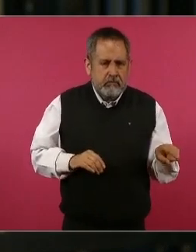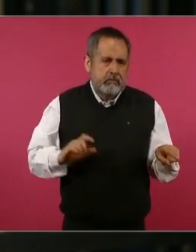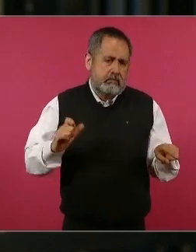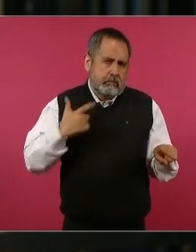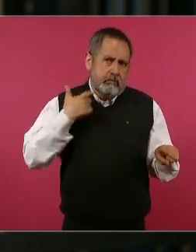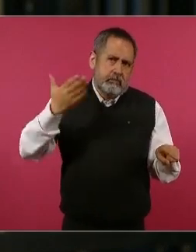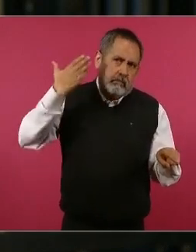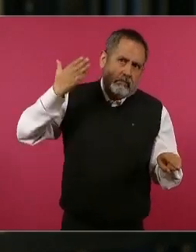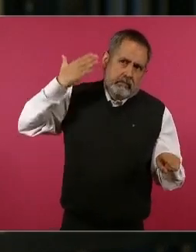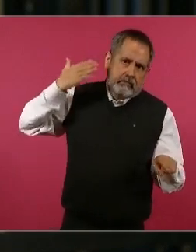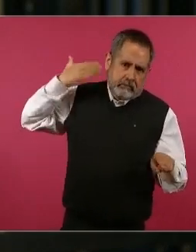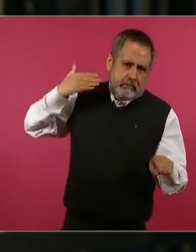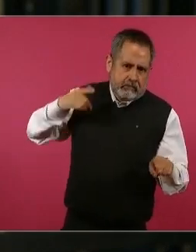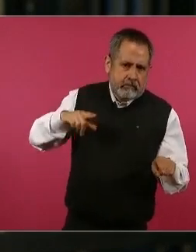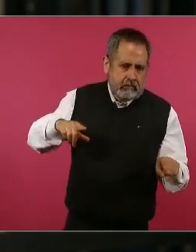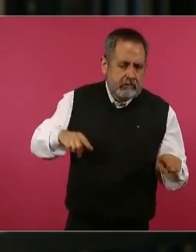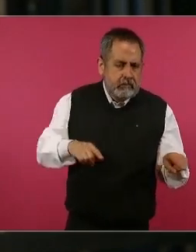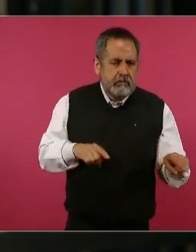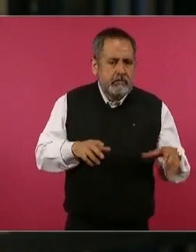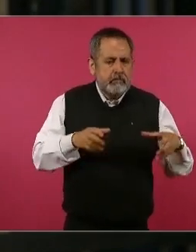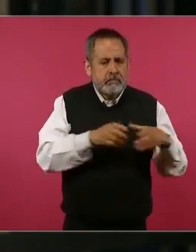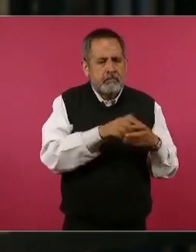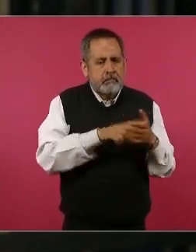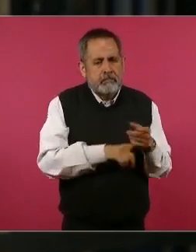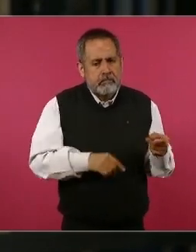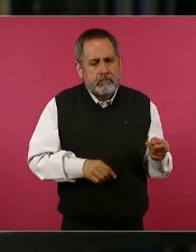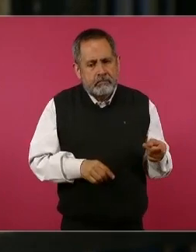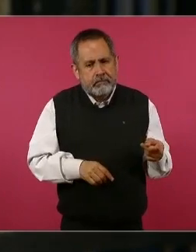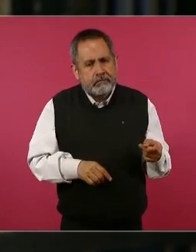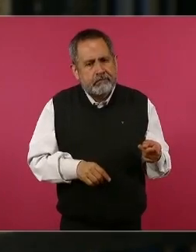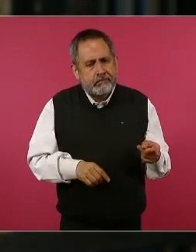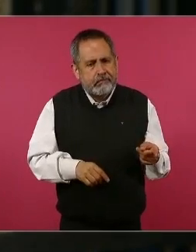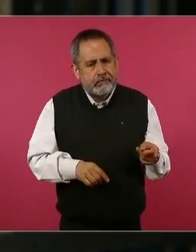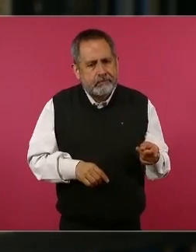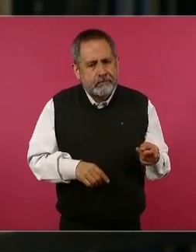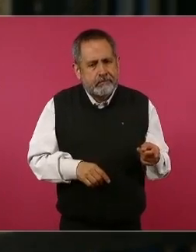sexenios pasados y tuvieron, pues,